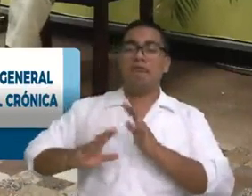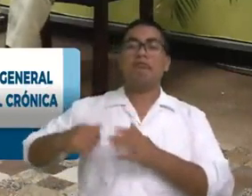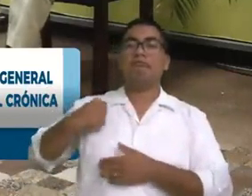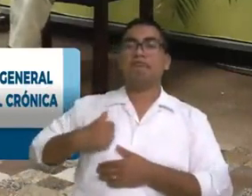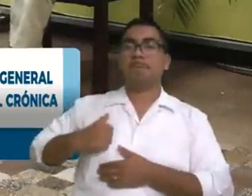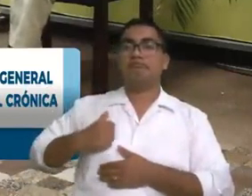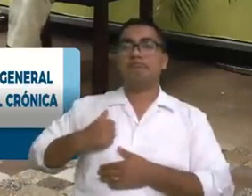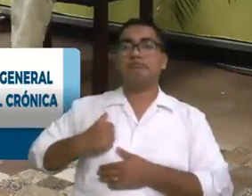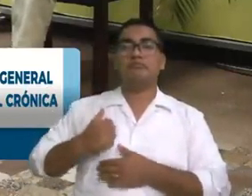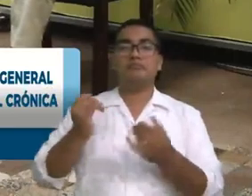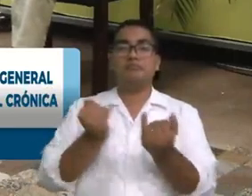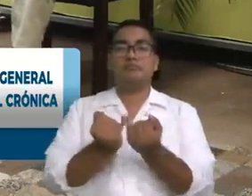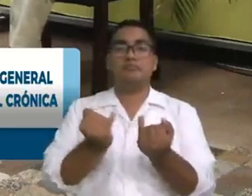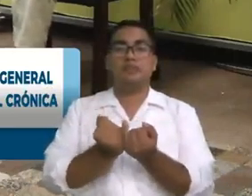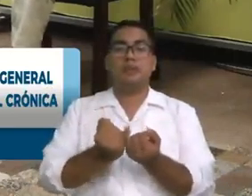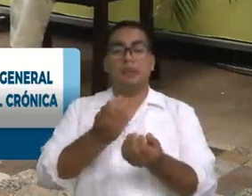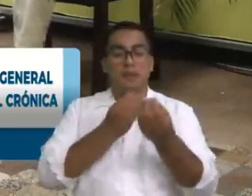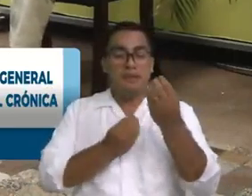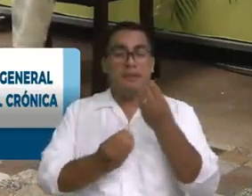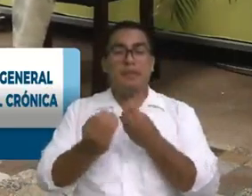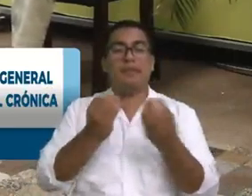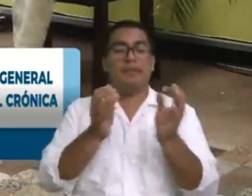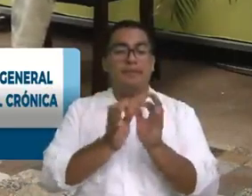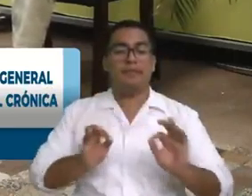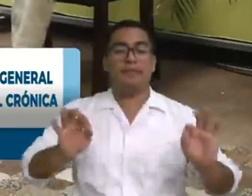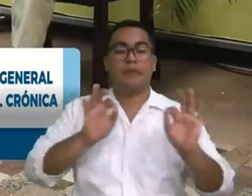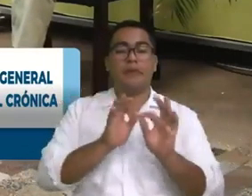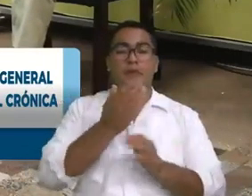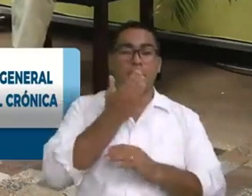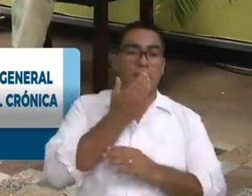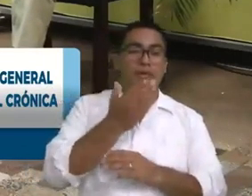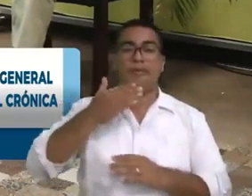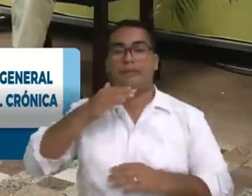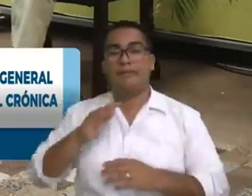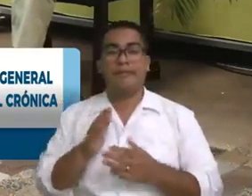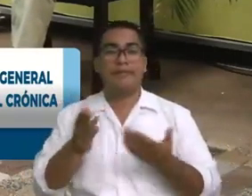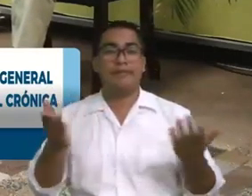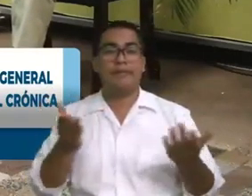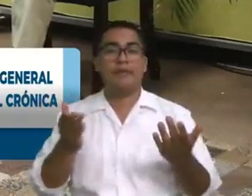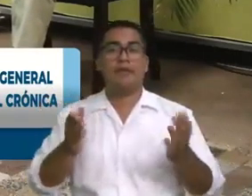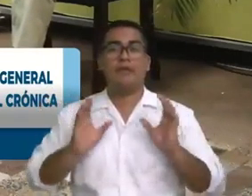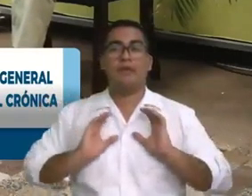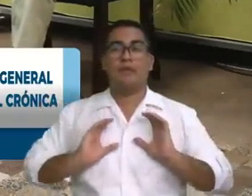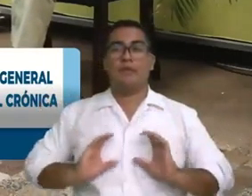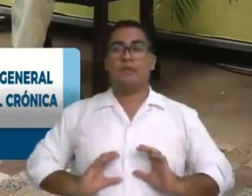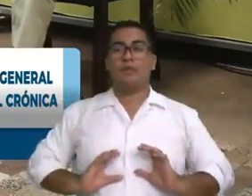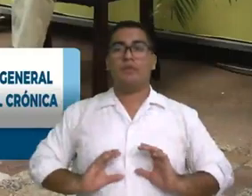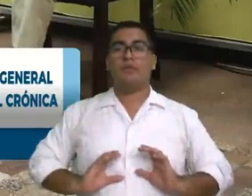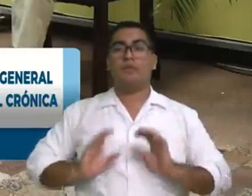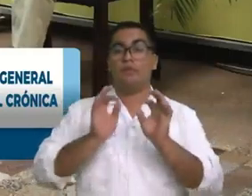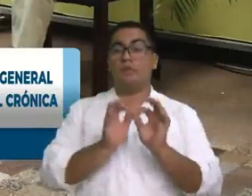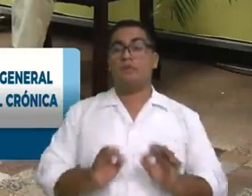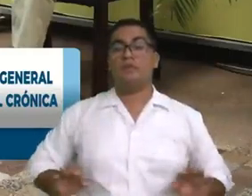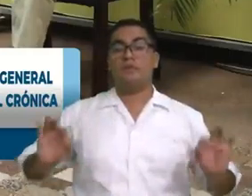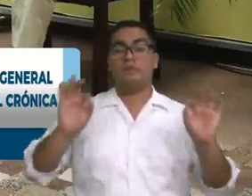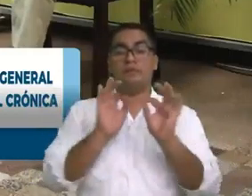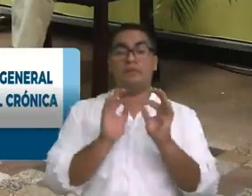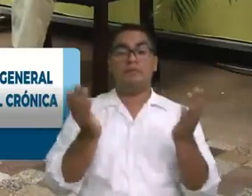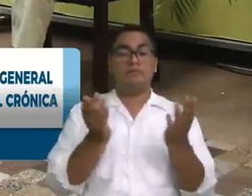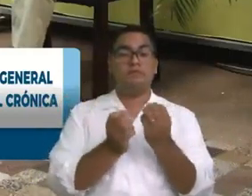Quedan todos los nutrientes, buenos, malos, los desechos quedan en los músculos. Y es allí donde se comienzan